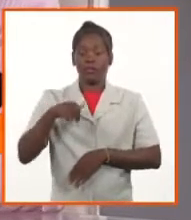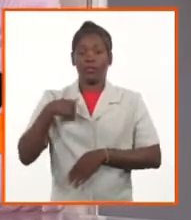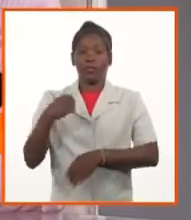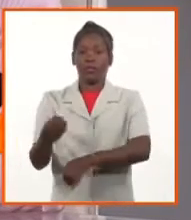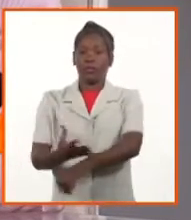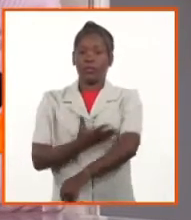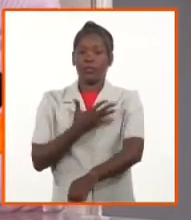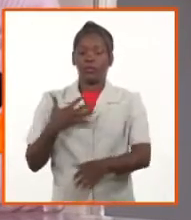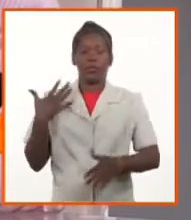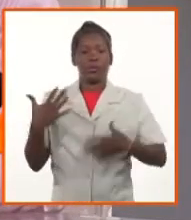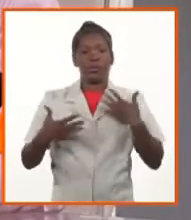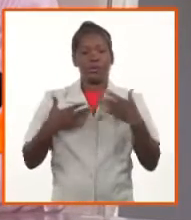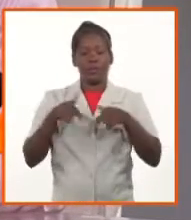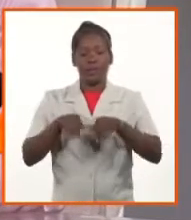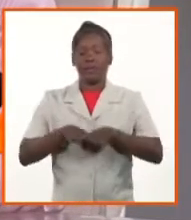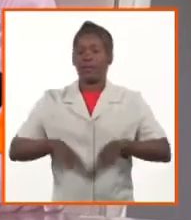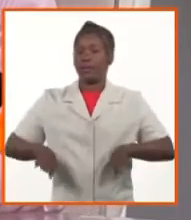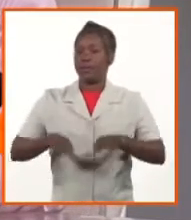compartiendo con ustedes.